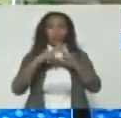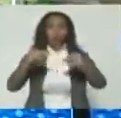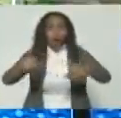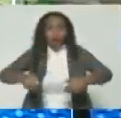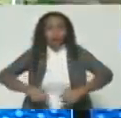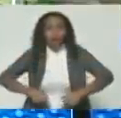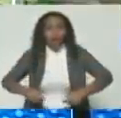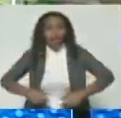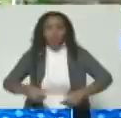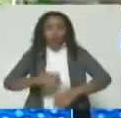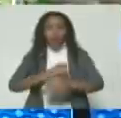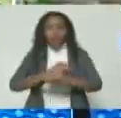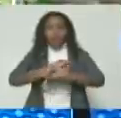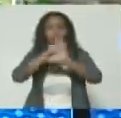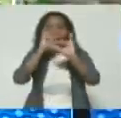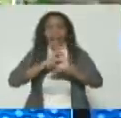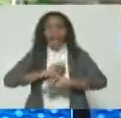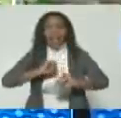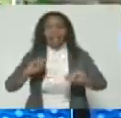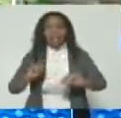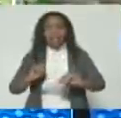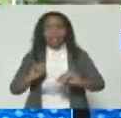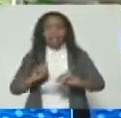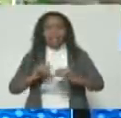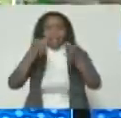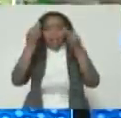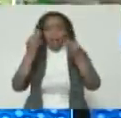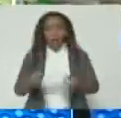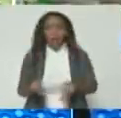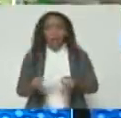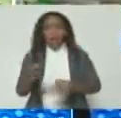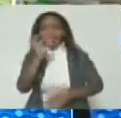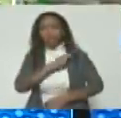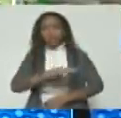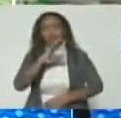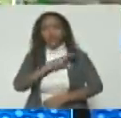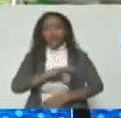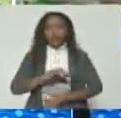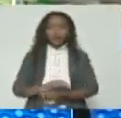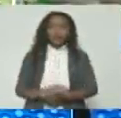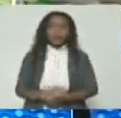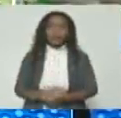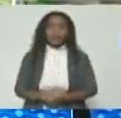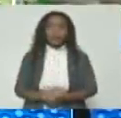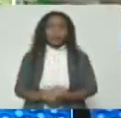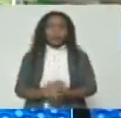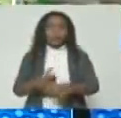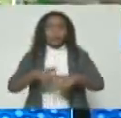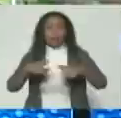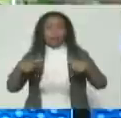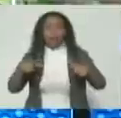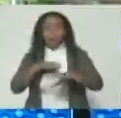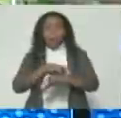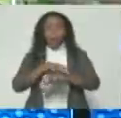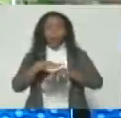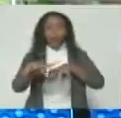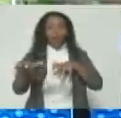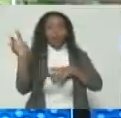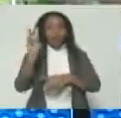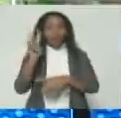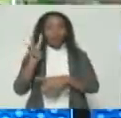esfuerzos, la felicidad y la seguridad social de la inmensa mayoría de los